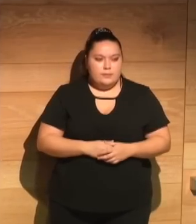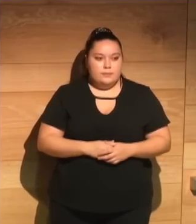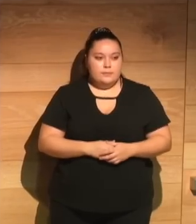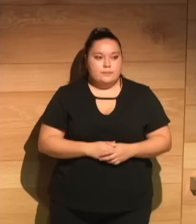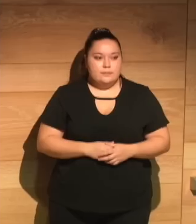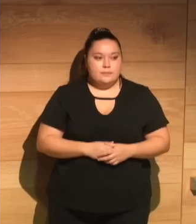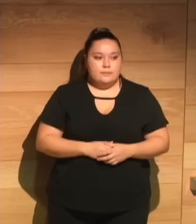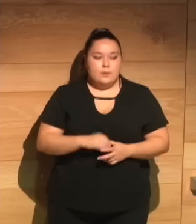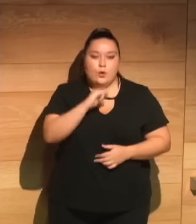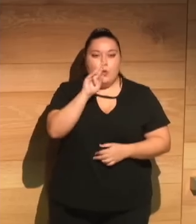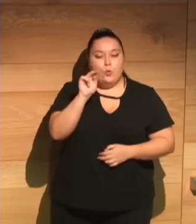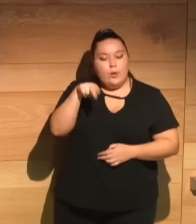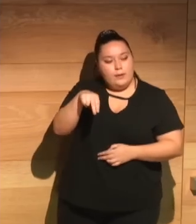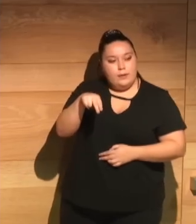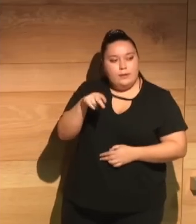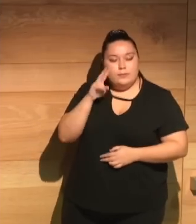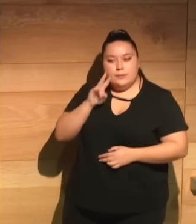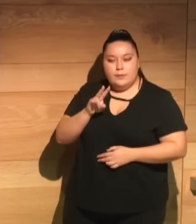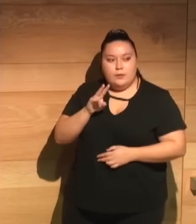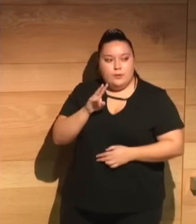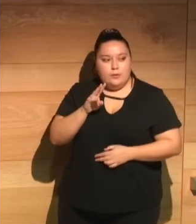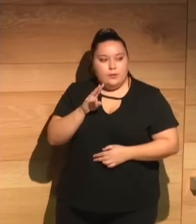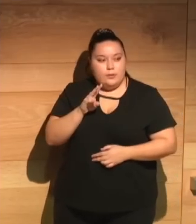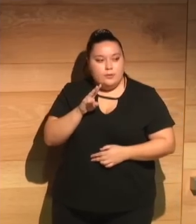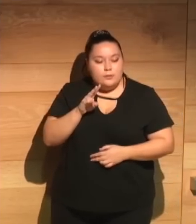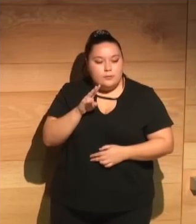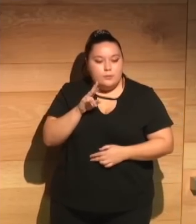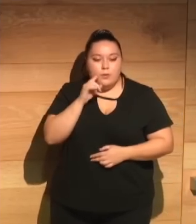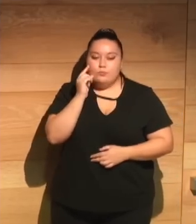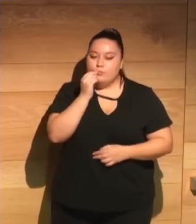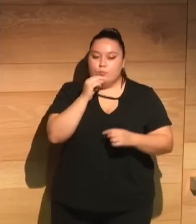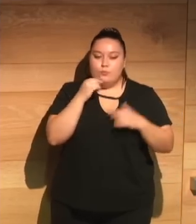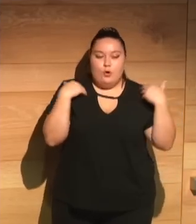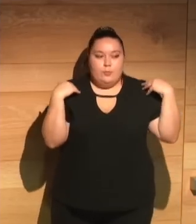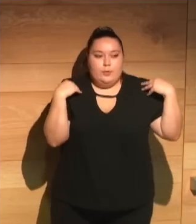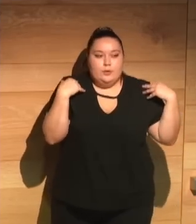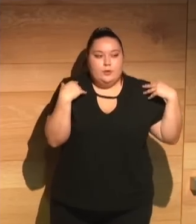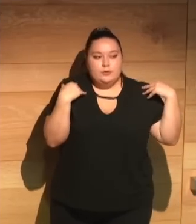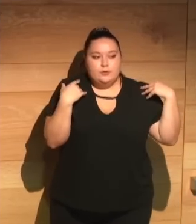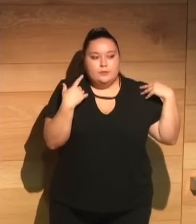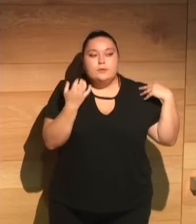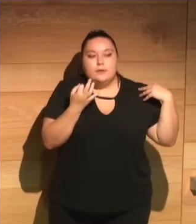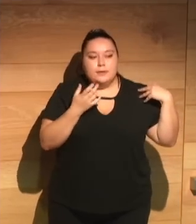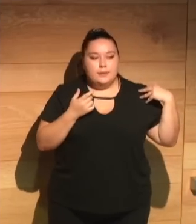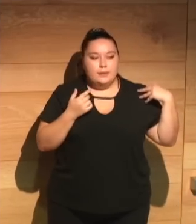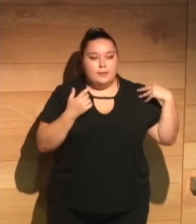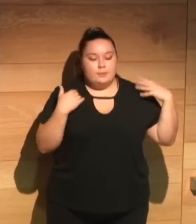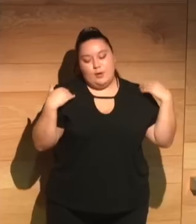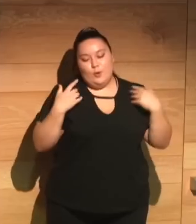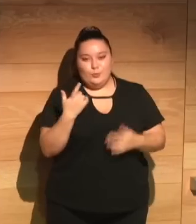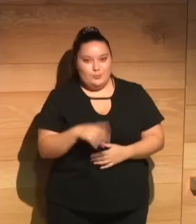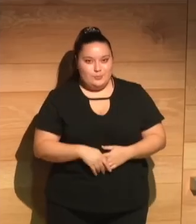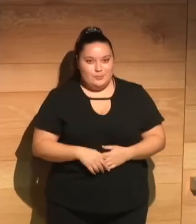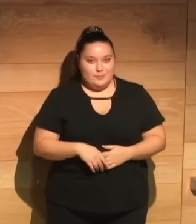¿vale? Juan, perdona. Ahora que te miro y esos hombritos, ¿dónde han salido? Vaya hombritos que te has traído hoy, por favor. Vaya